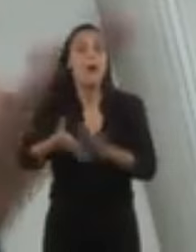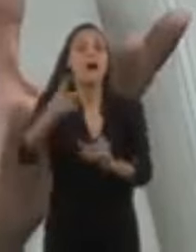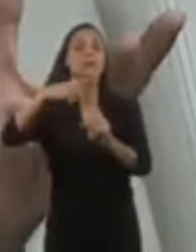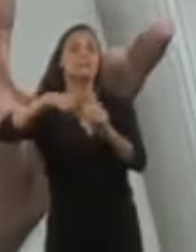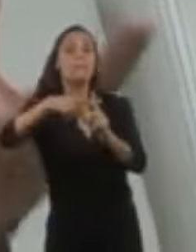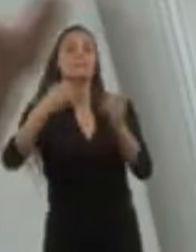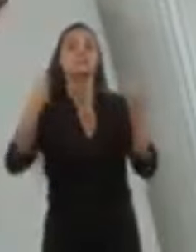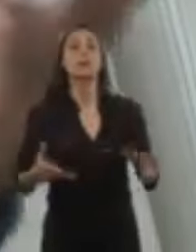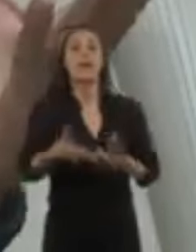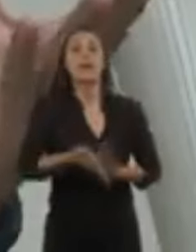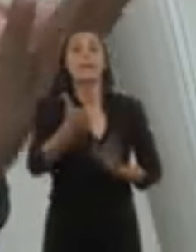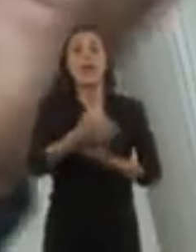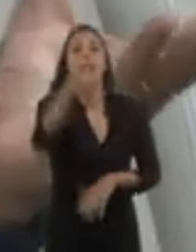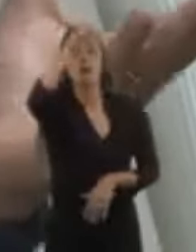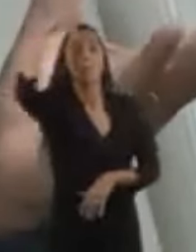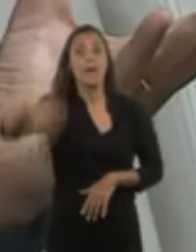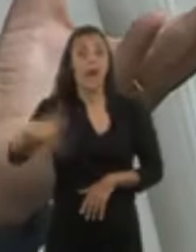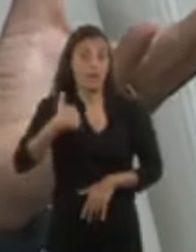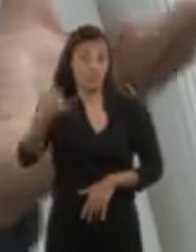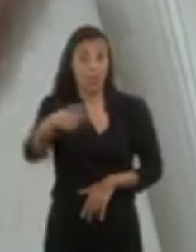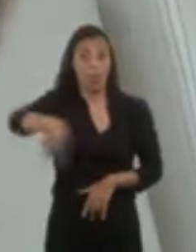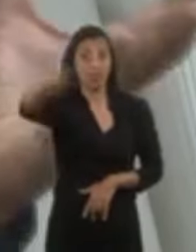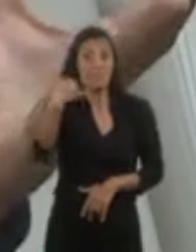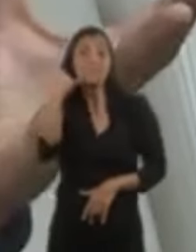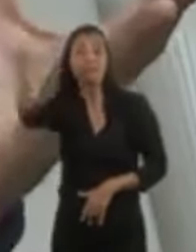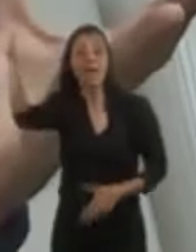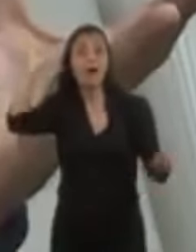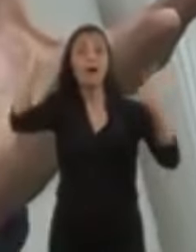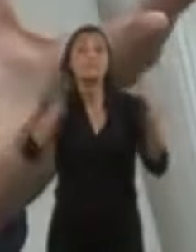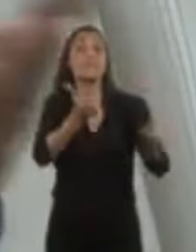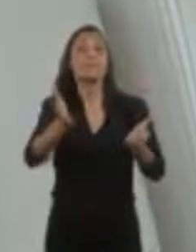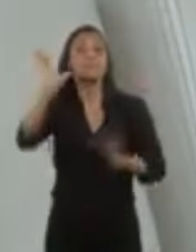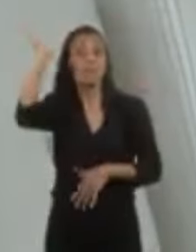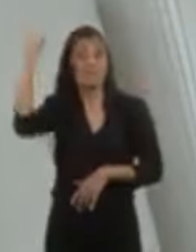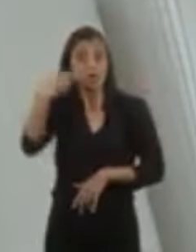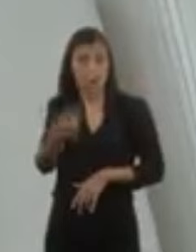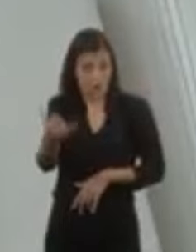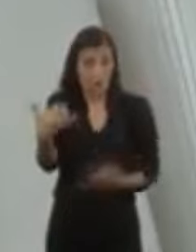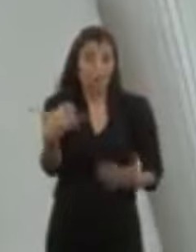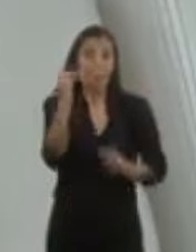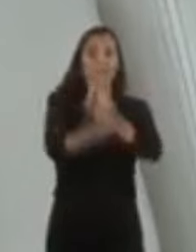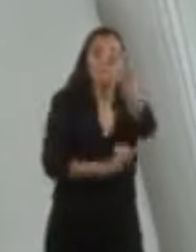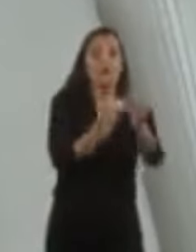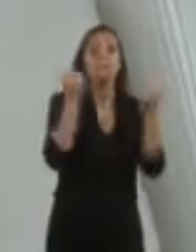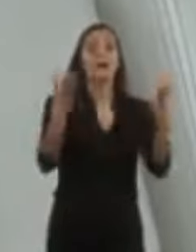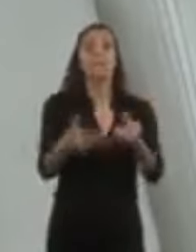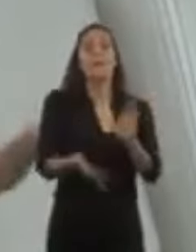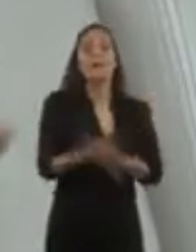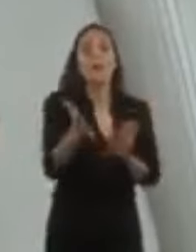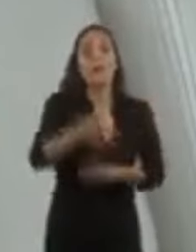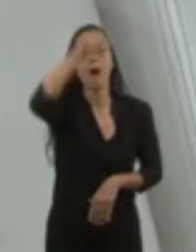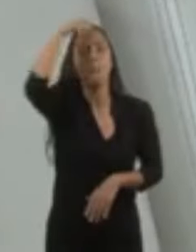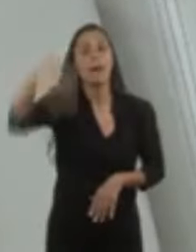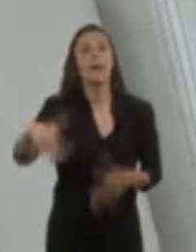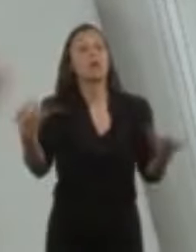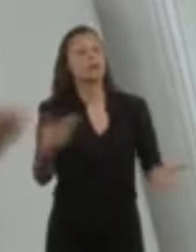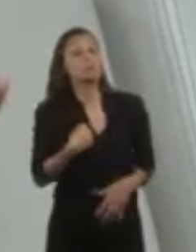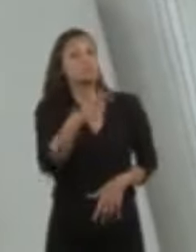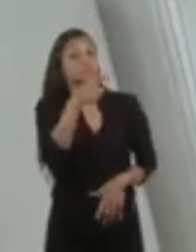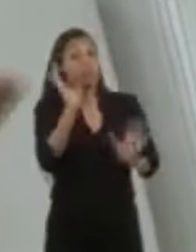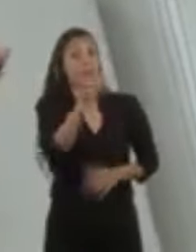tengo acá pero seguramente Si llaman al servicio meteorológico se lo podrá brindar con esto Te quiero decir que me parece que deberían